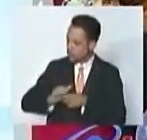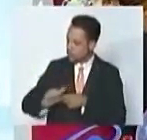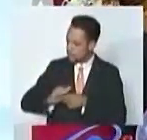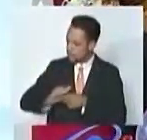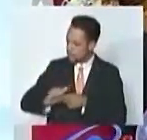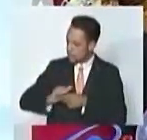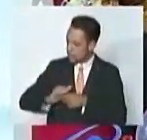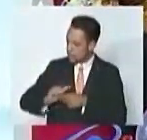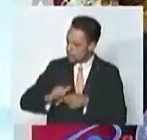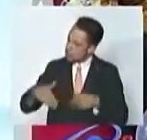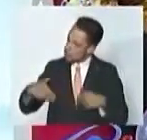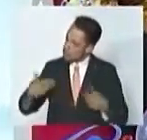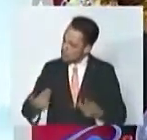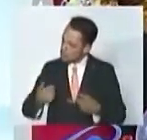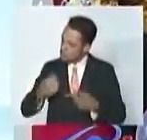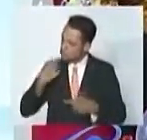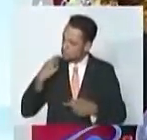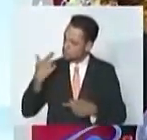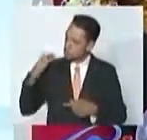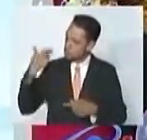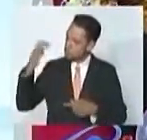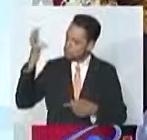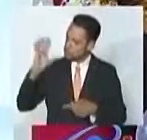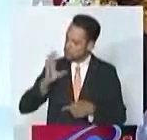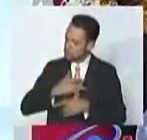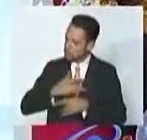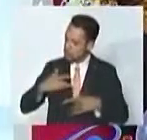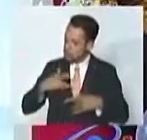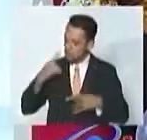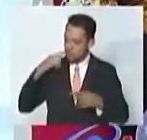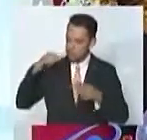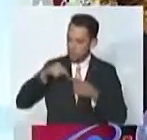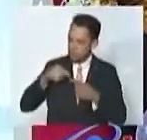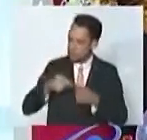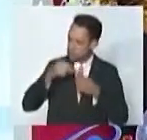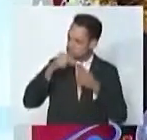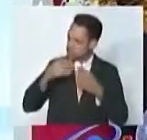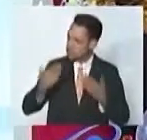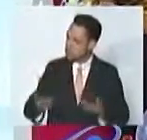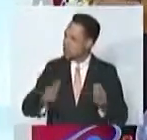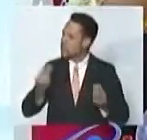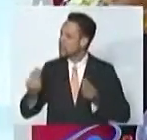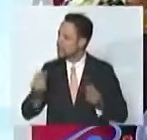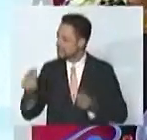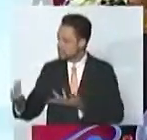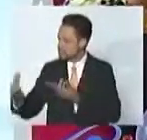práctica profesional de la salud. ¿A qué va dirigida? ¿Qué es la fonoaudiología?